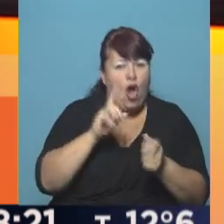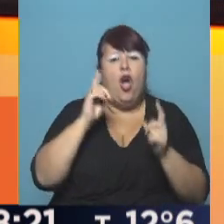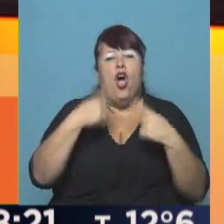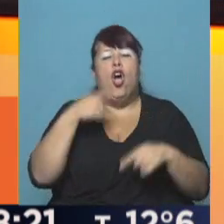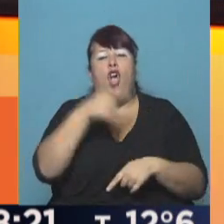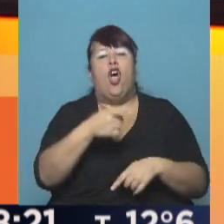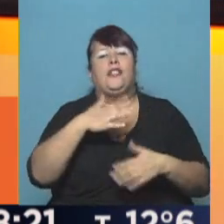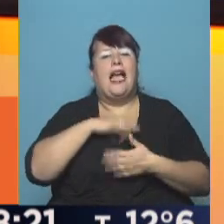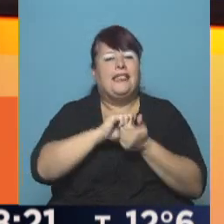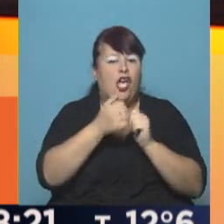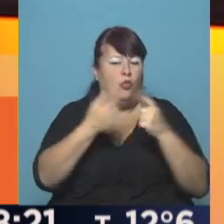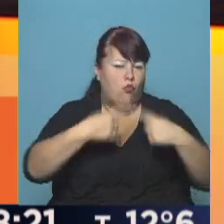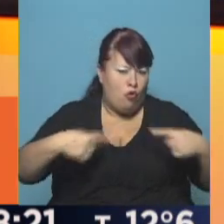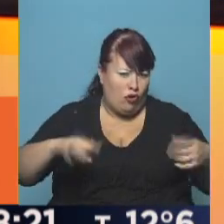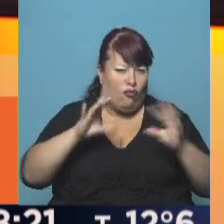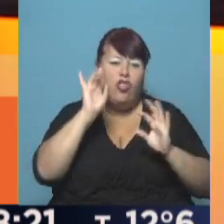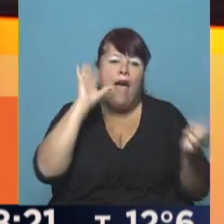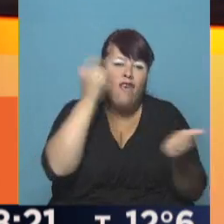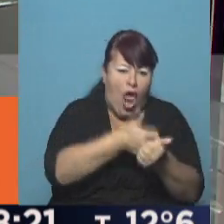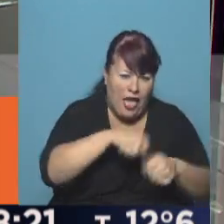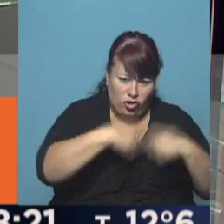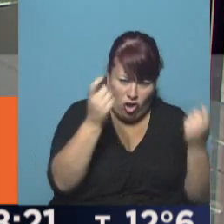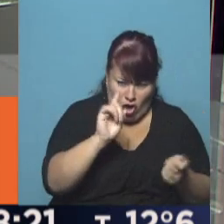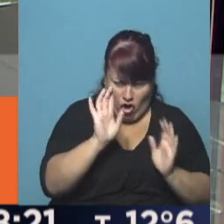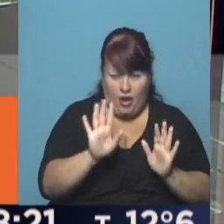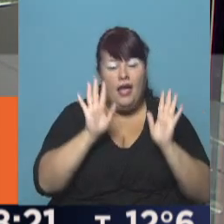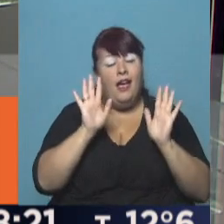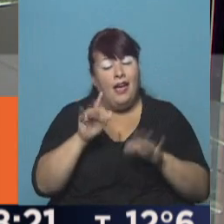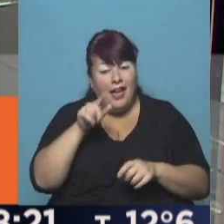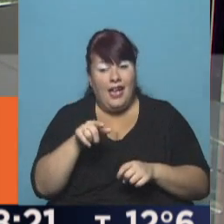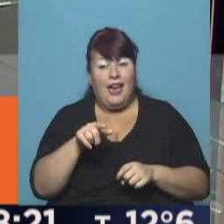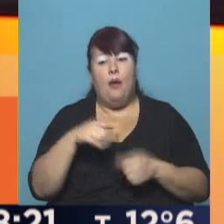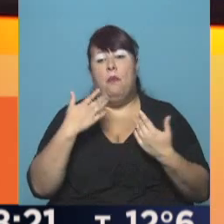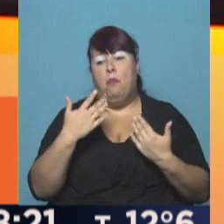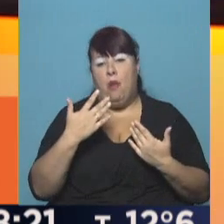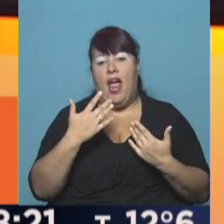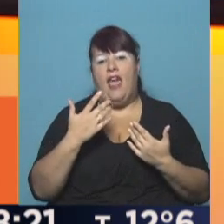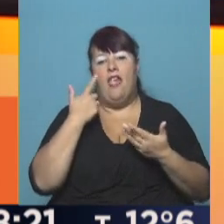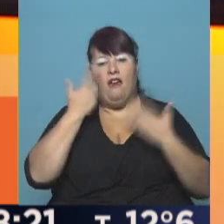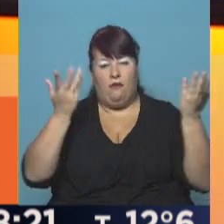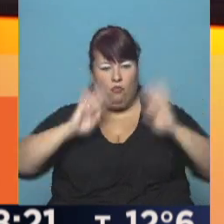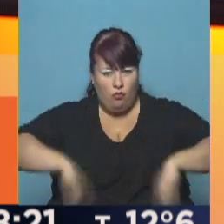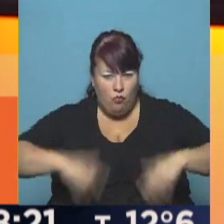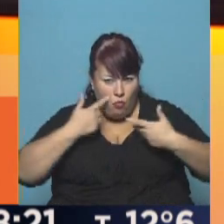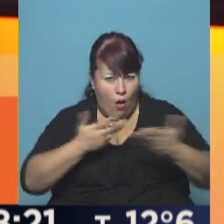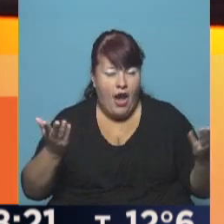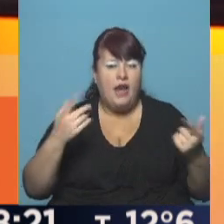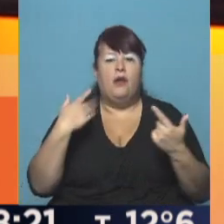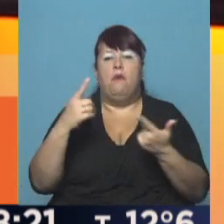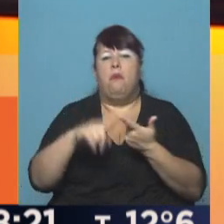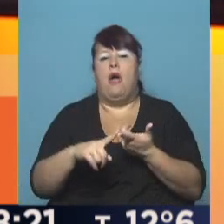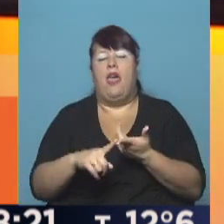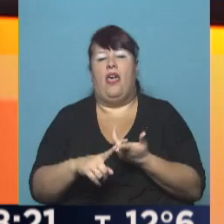contra la integridad sexual hay muchísimos. Está muy bien que lo aclares. Por ejemplo, puede ser una exhibición obscena, puede